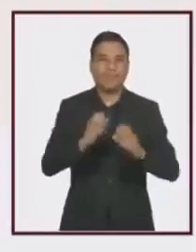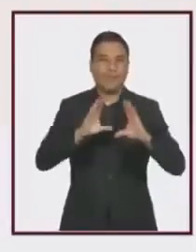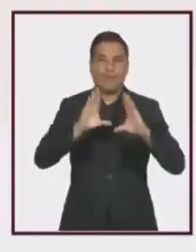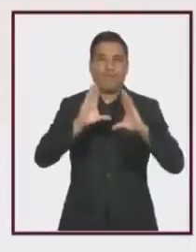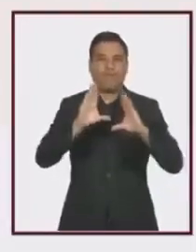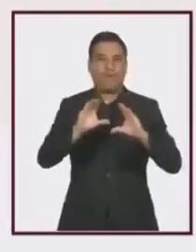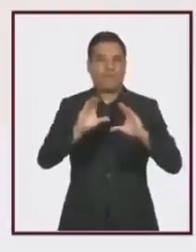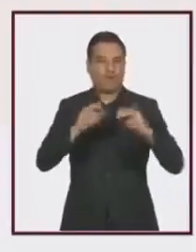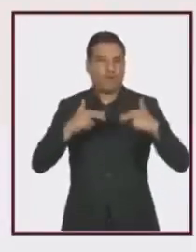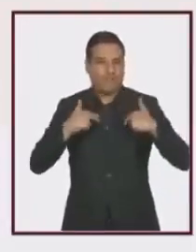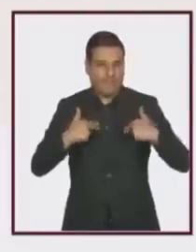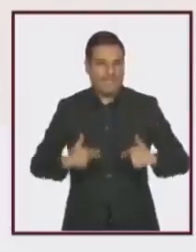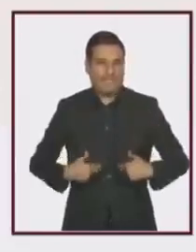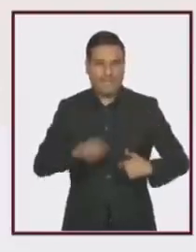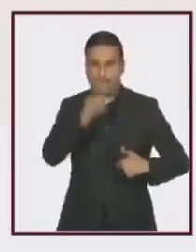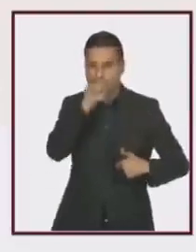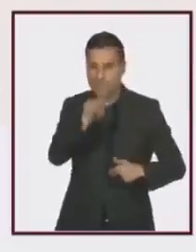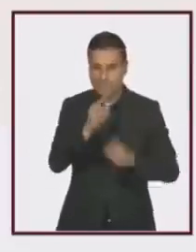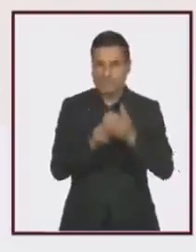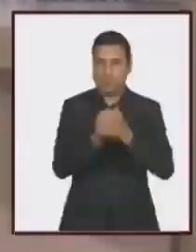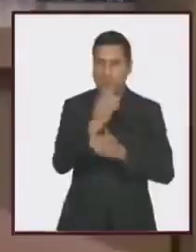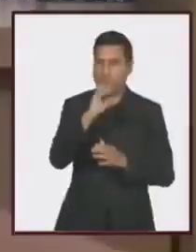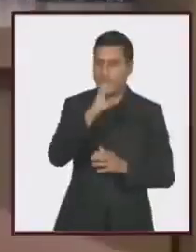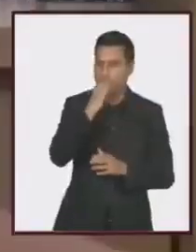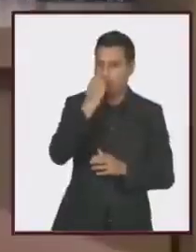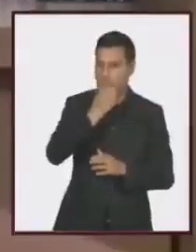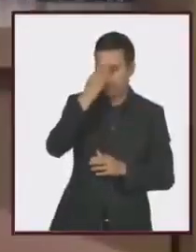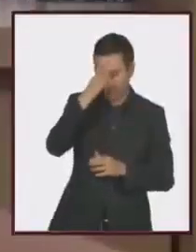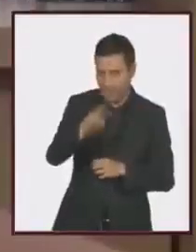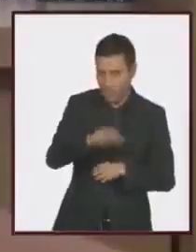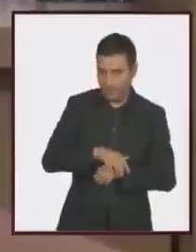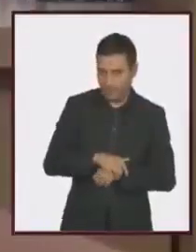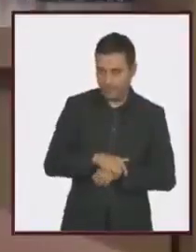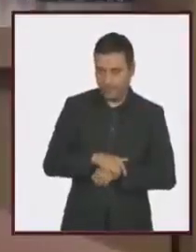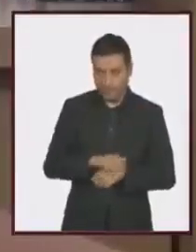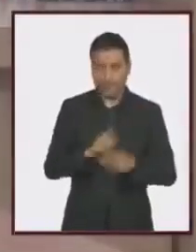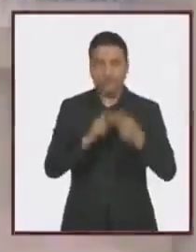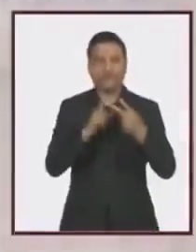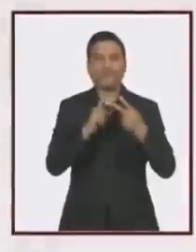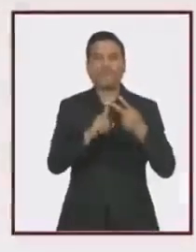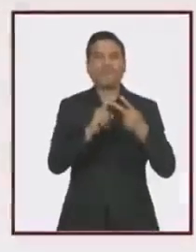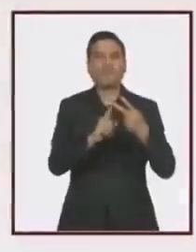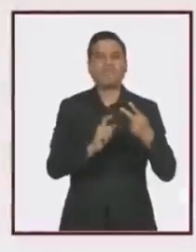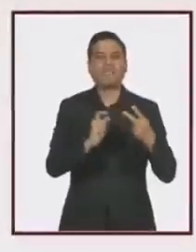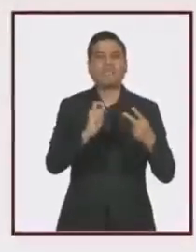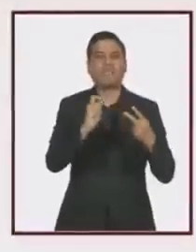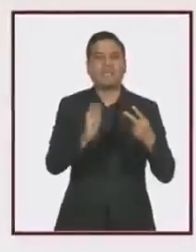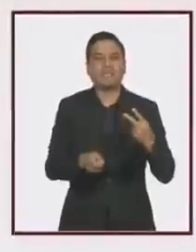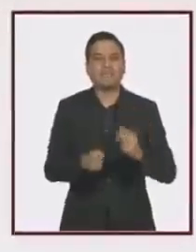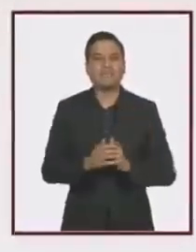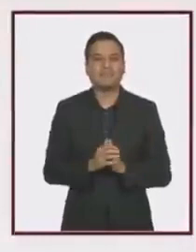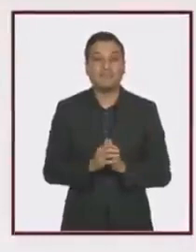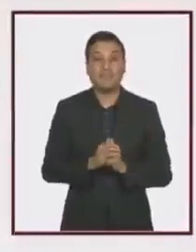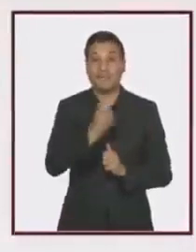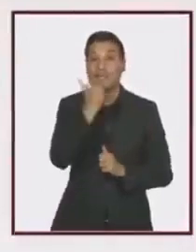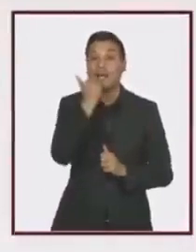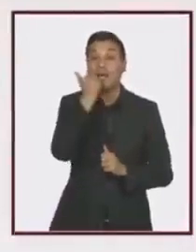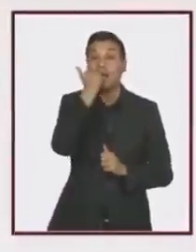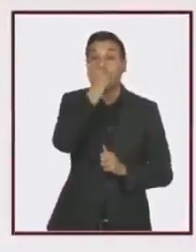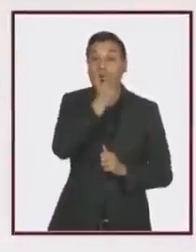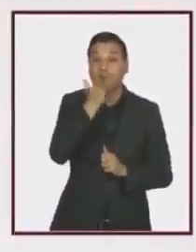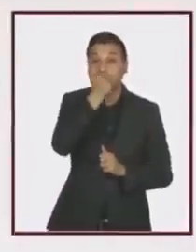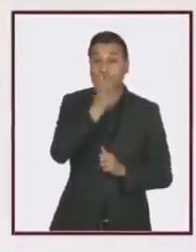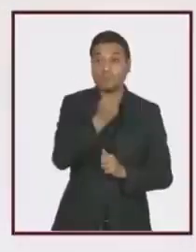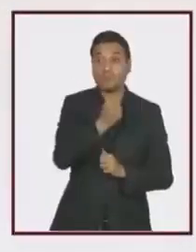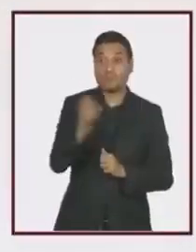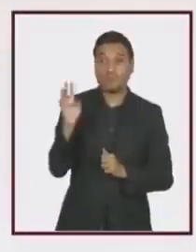desarrollar a partir de la nueva escuela mexicana. El segundo rasgo del perfil es que nuestros estudiantes puedan vivir